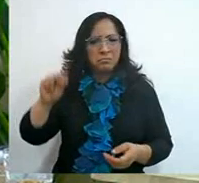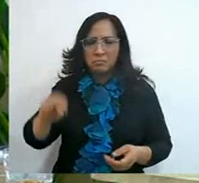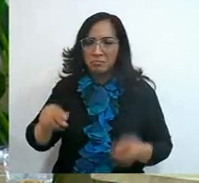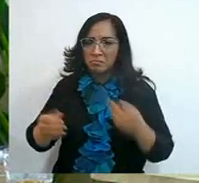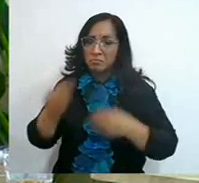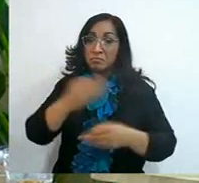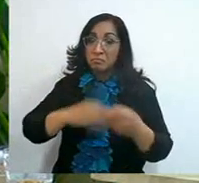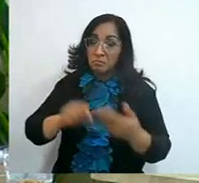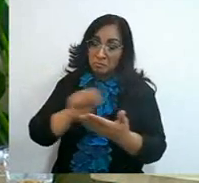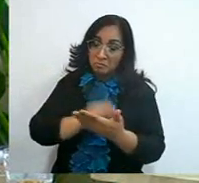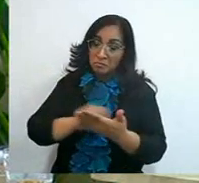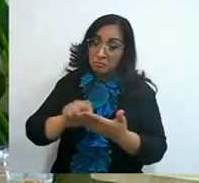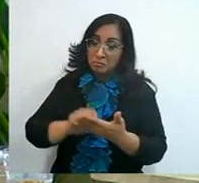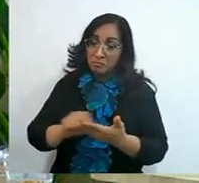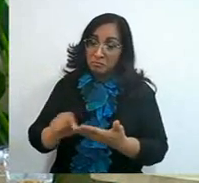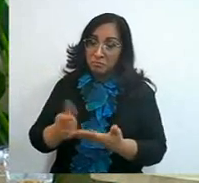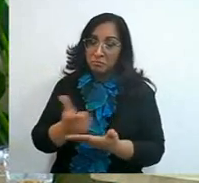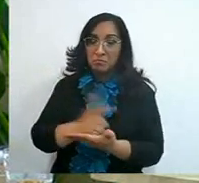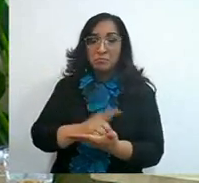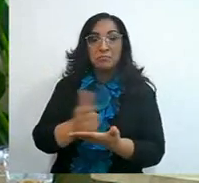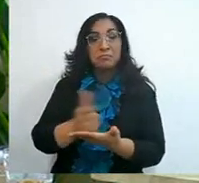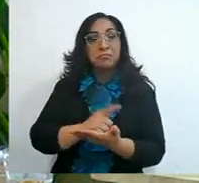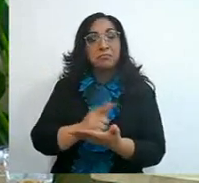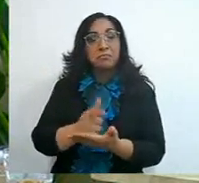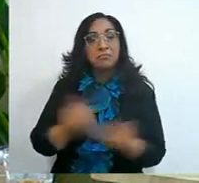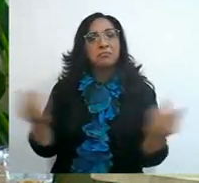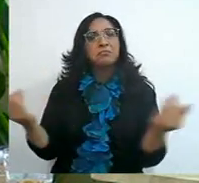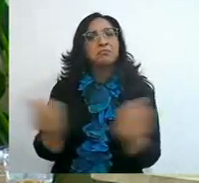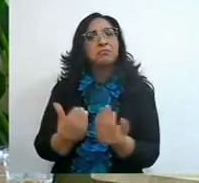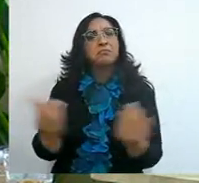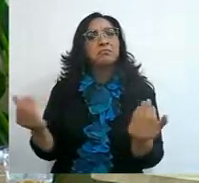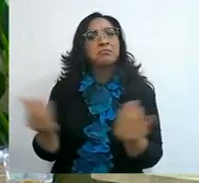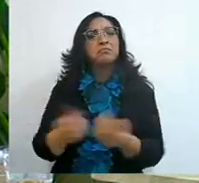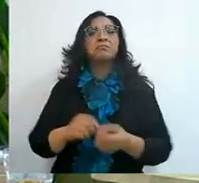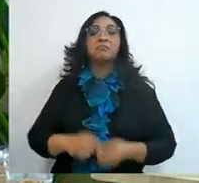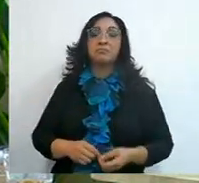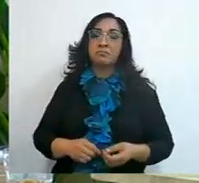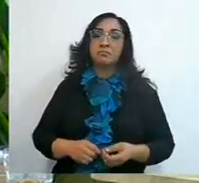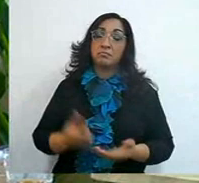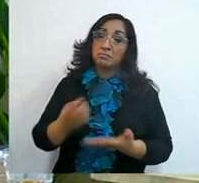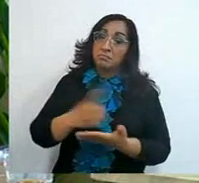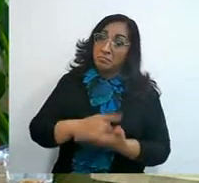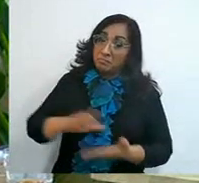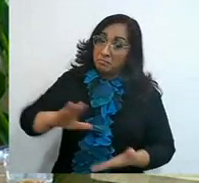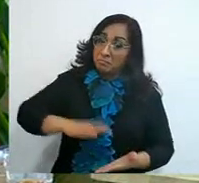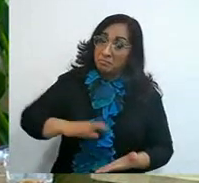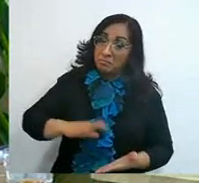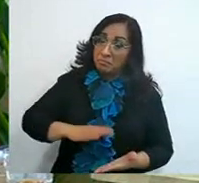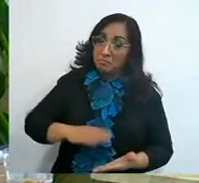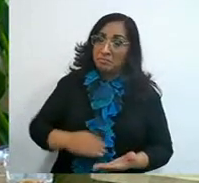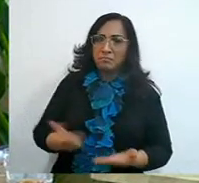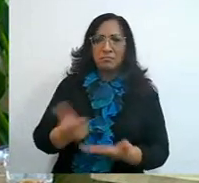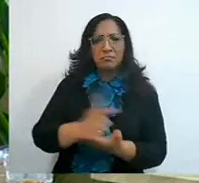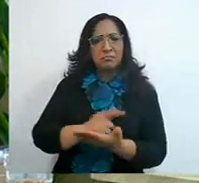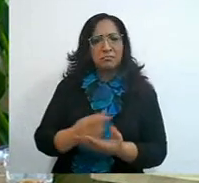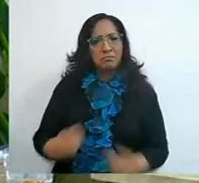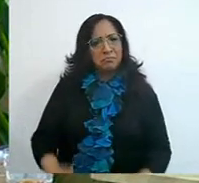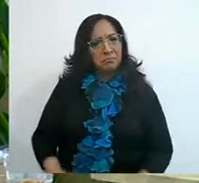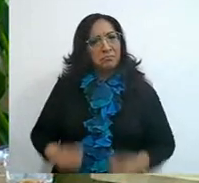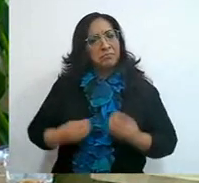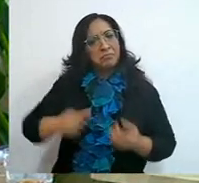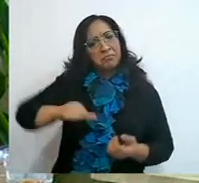Se llama el libro de las obras. Hay un libro de la vida y otro es el libro de las